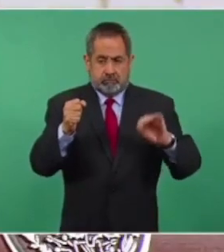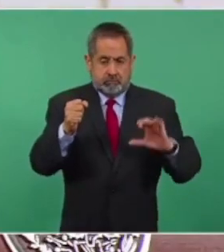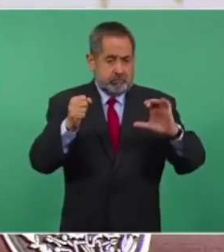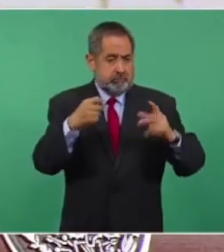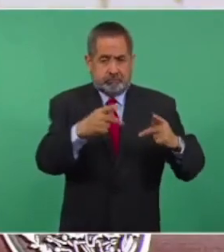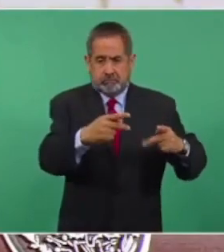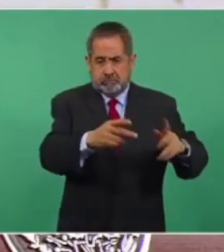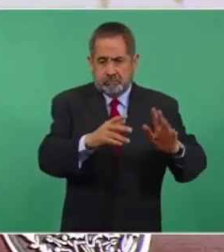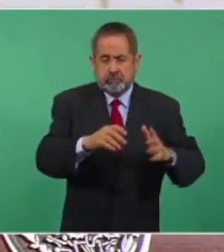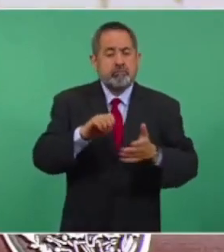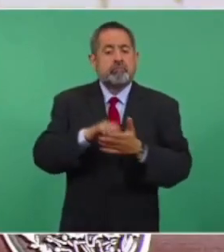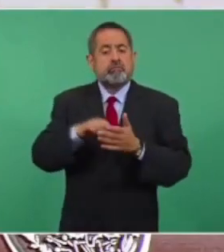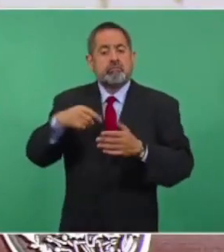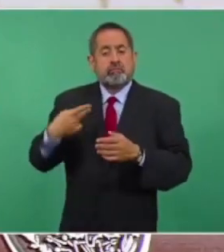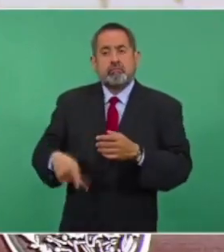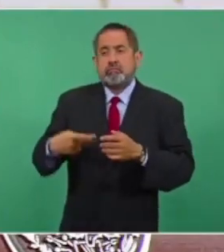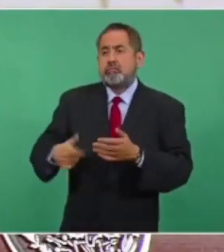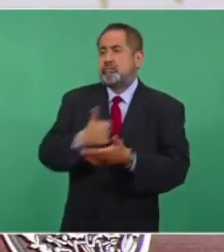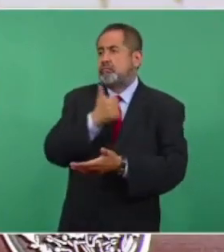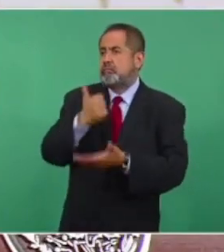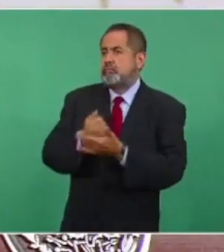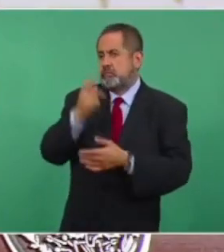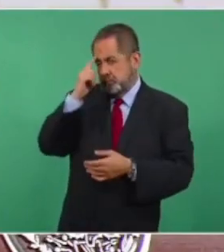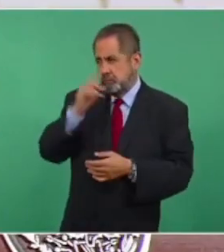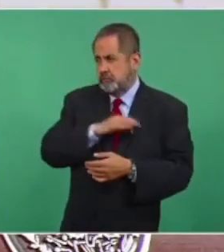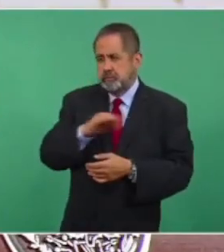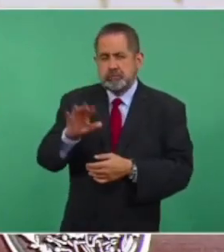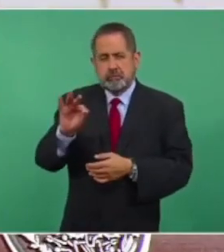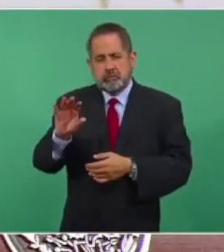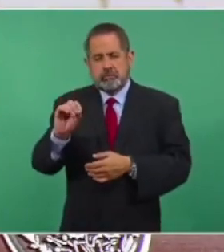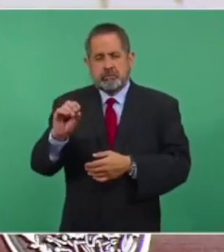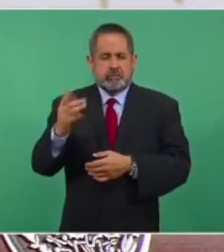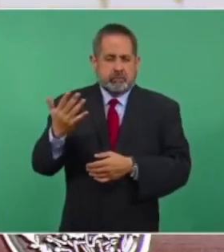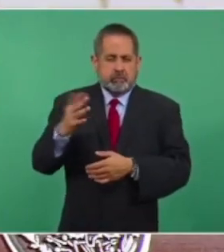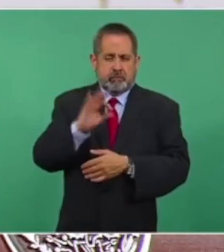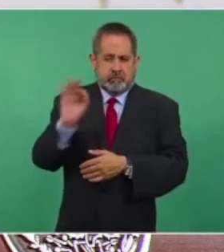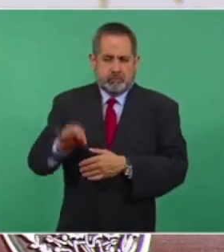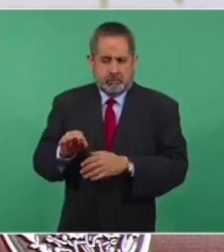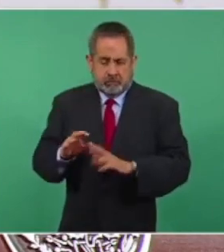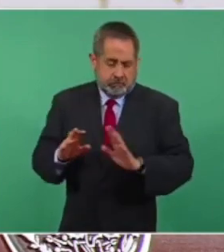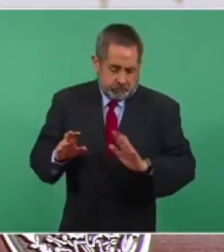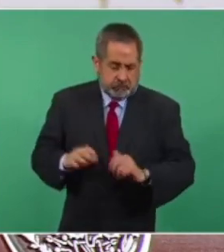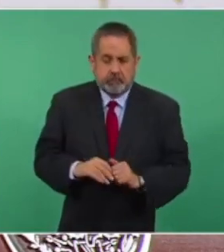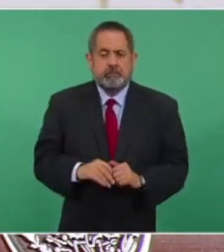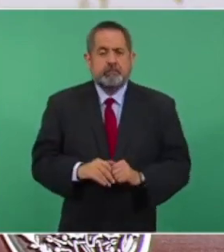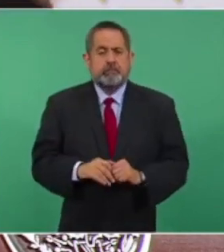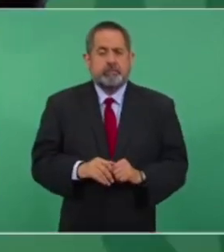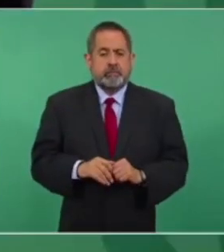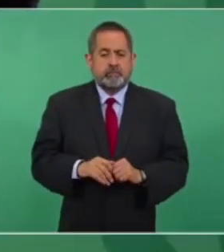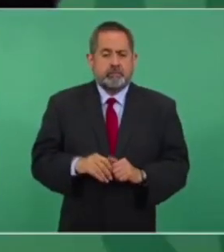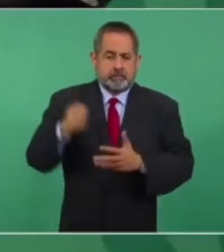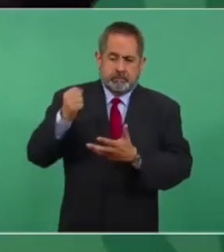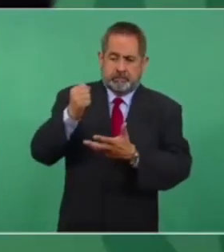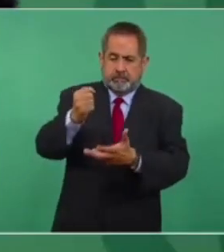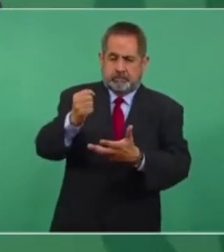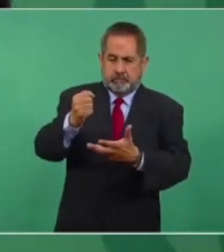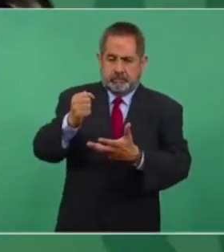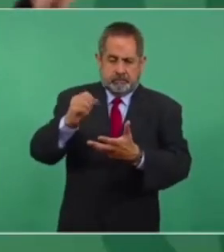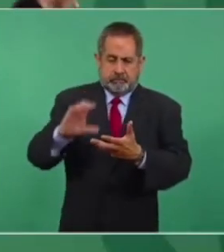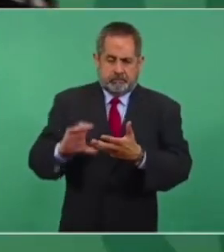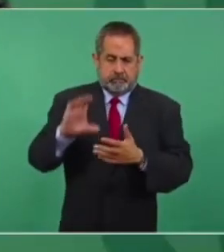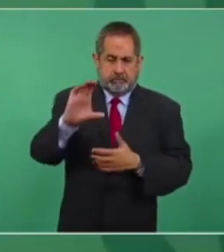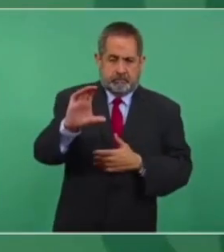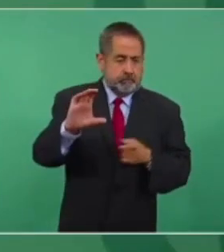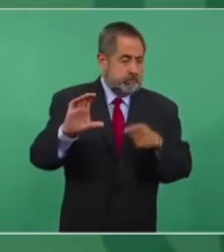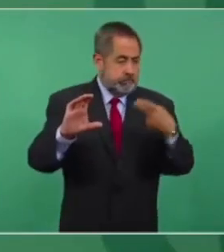ciudad debe de ser como el 40, el 50% del presupuesto de la ciudad,